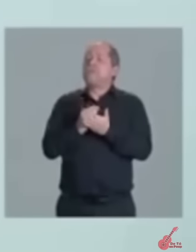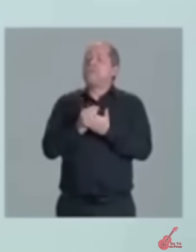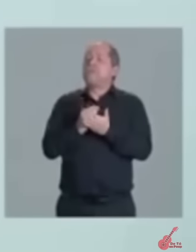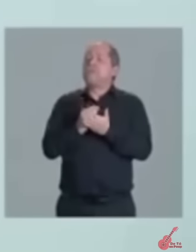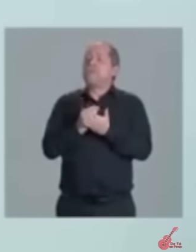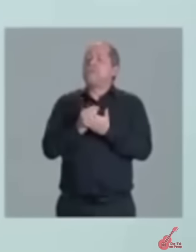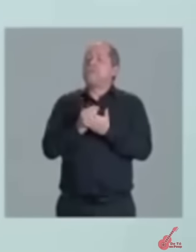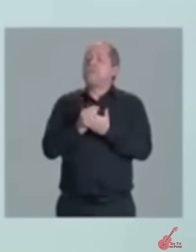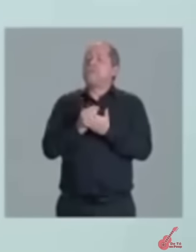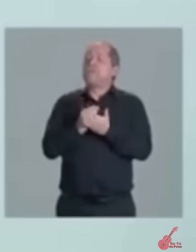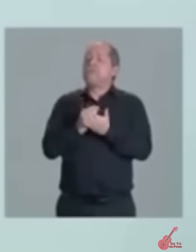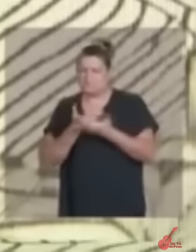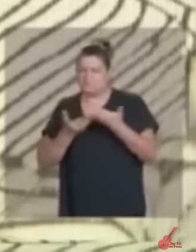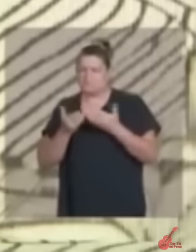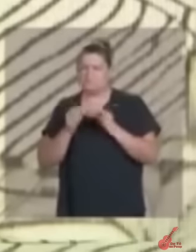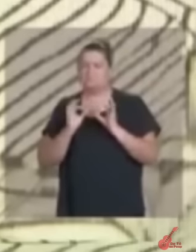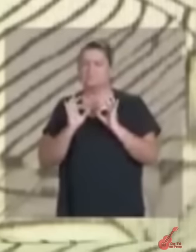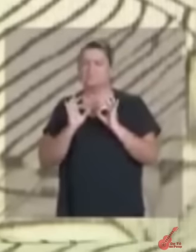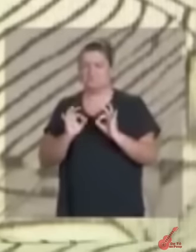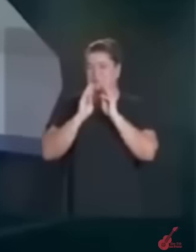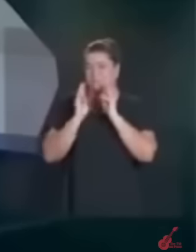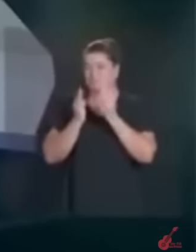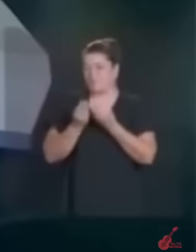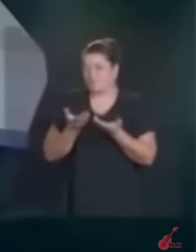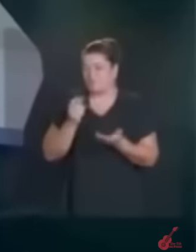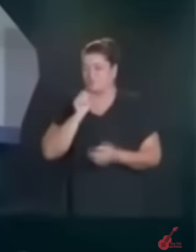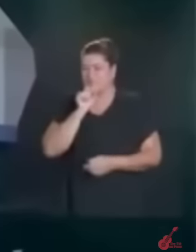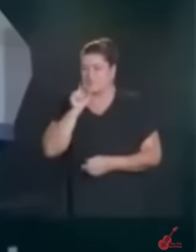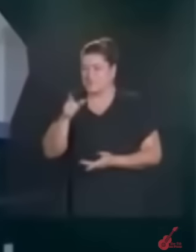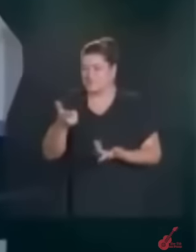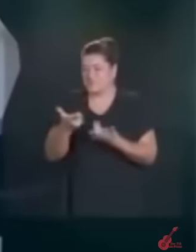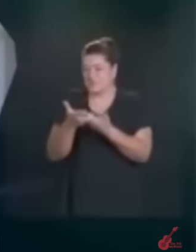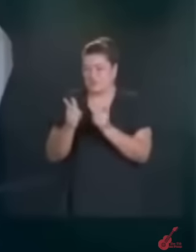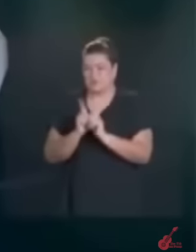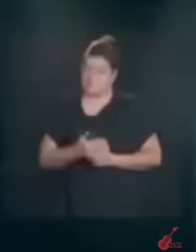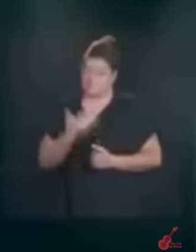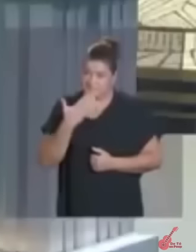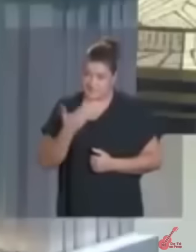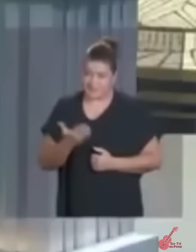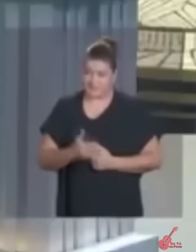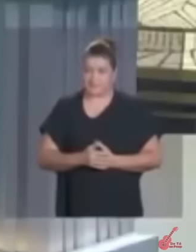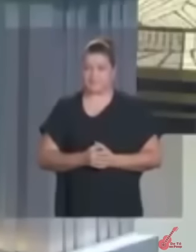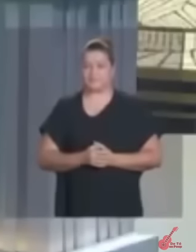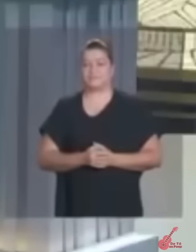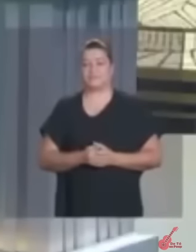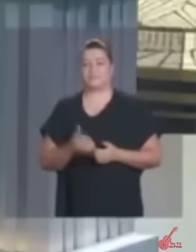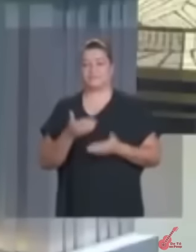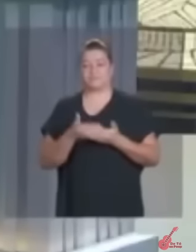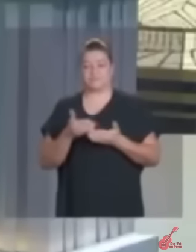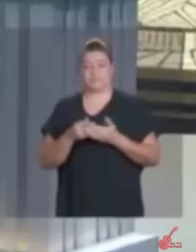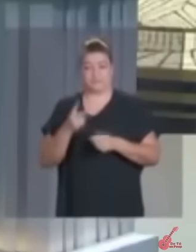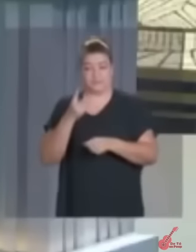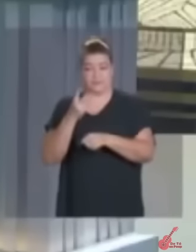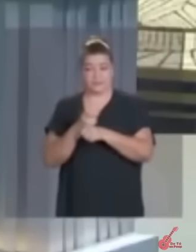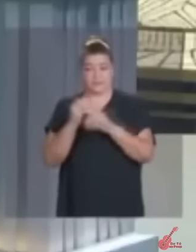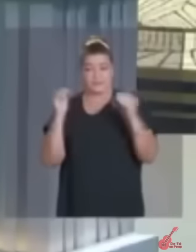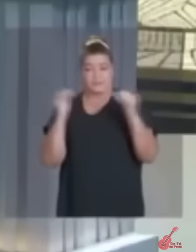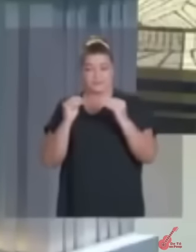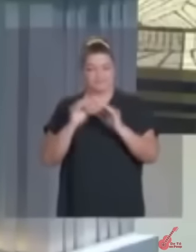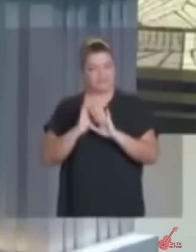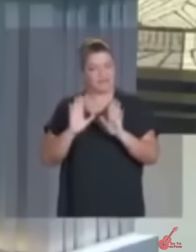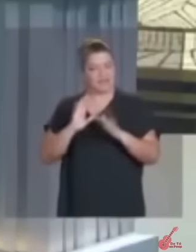mes. Tiempo, candidato. Tiempo. Dice pura mamada. Bien, hemos llegado al final de este